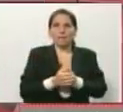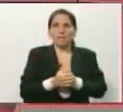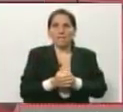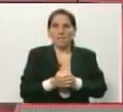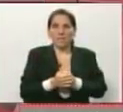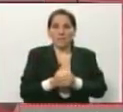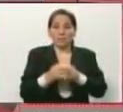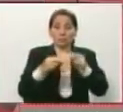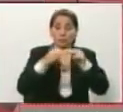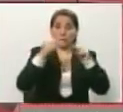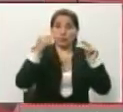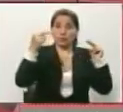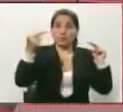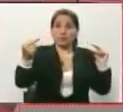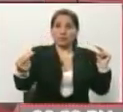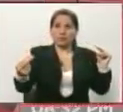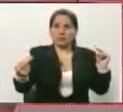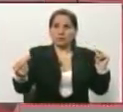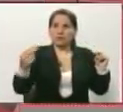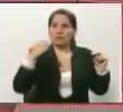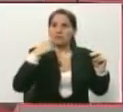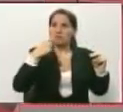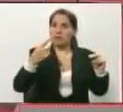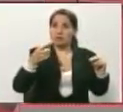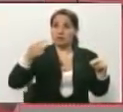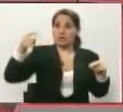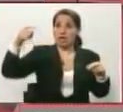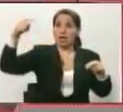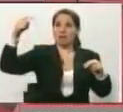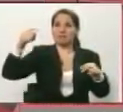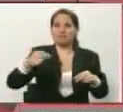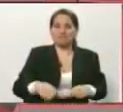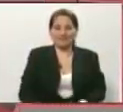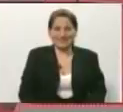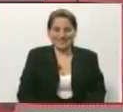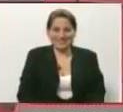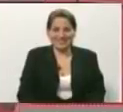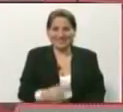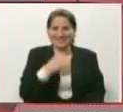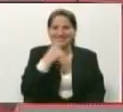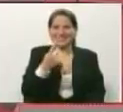por el elevado. Y decía, métele allá el tron.